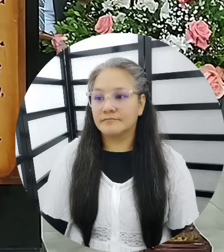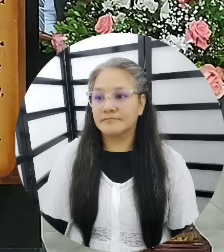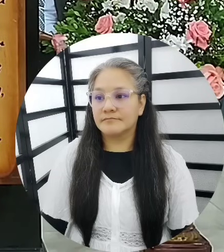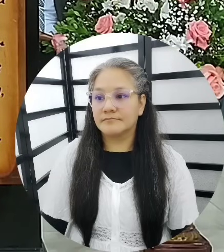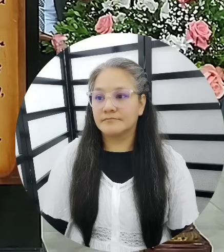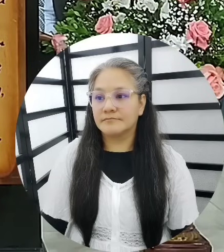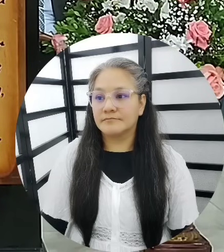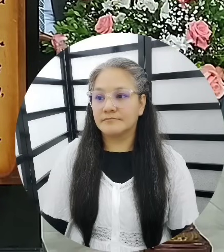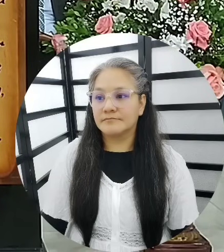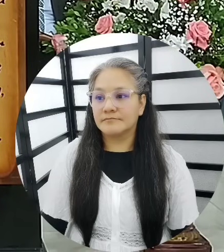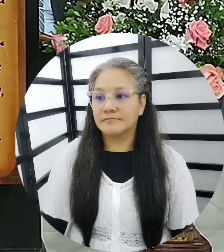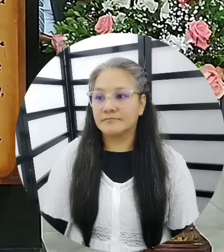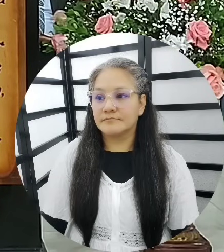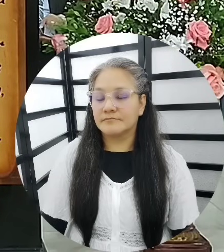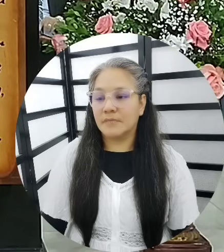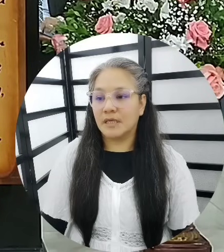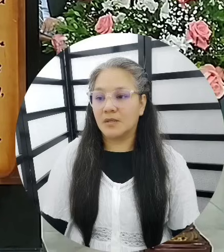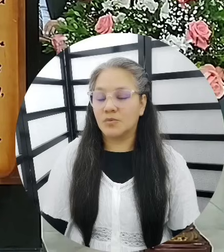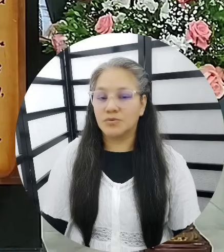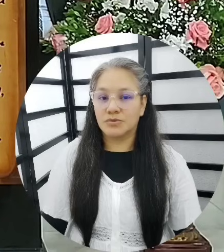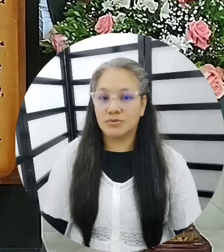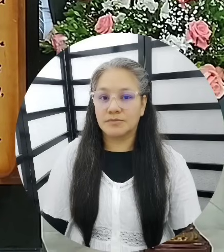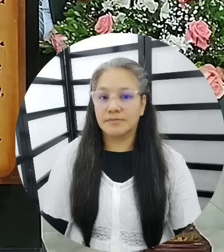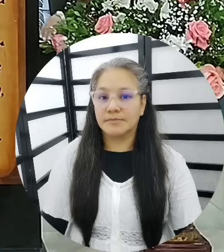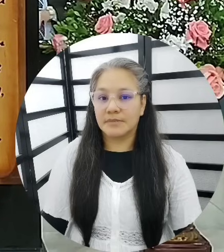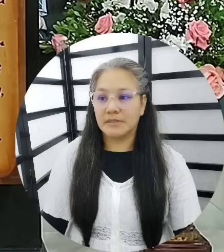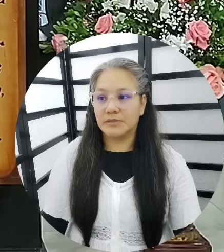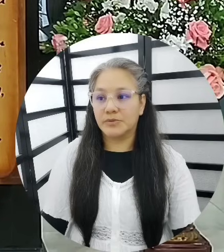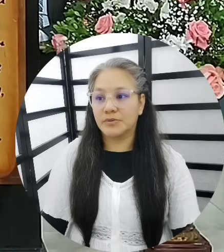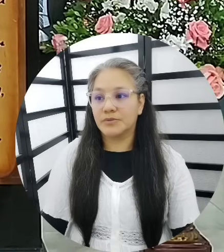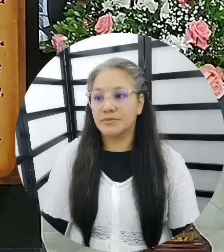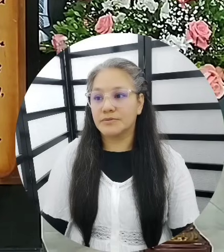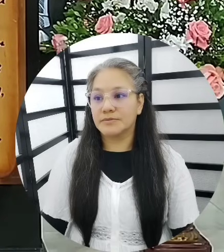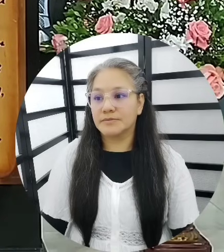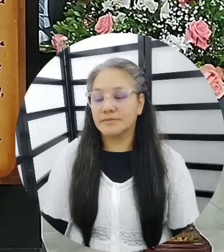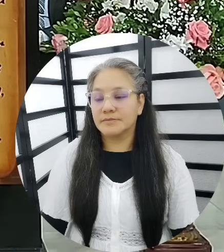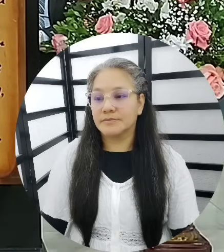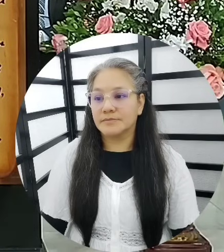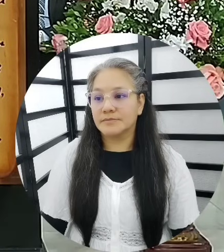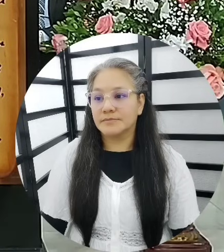luz o cómo andamos? Aleluya.